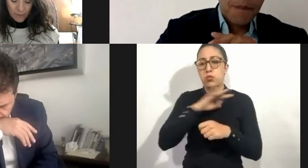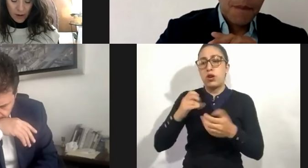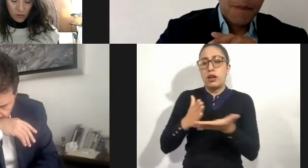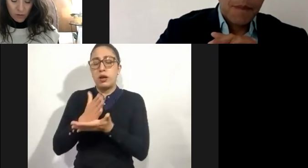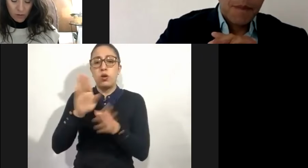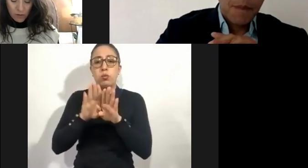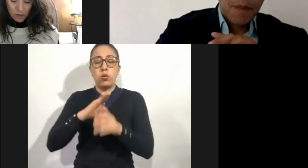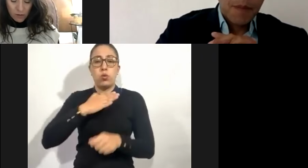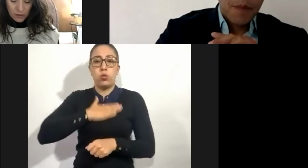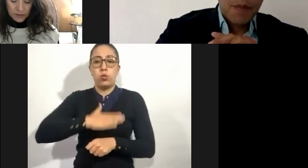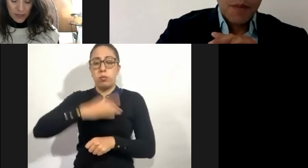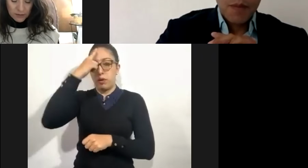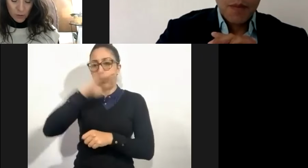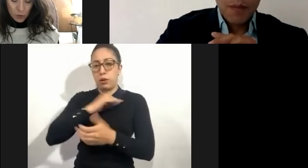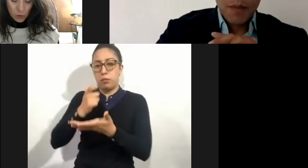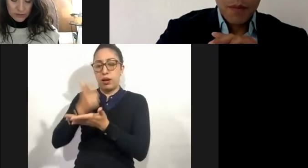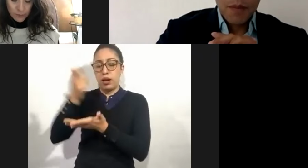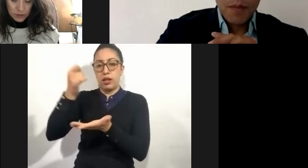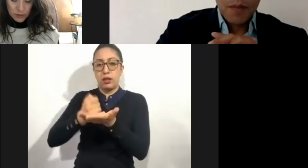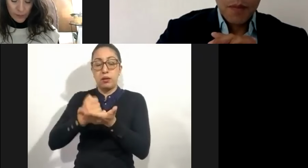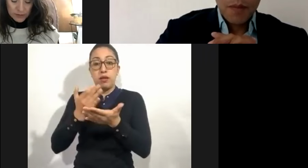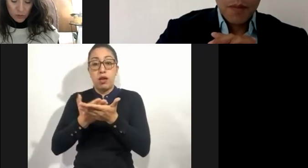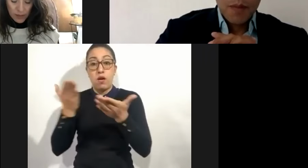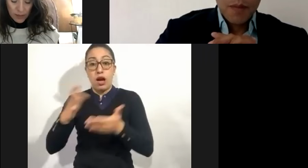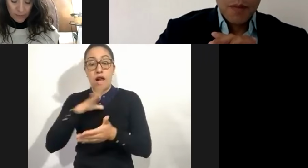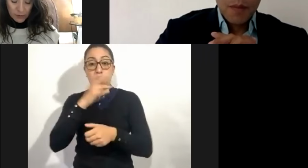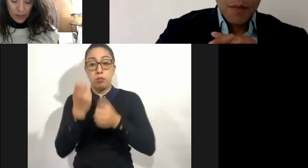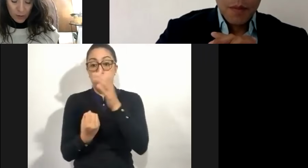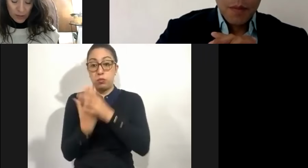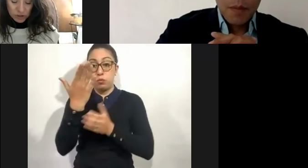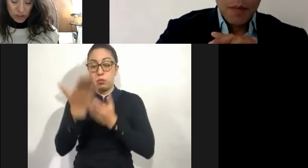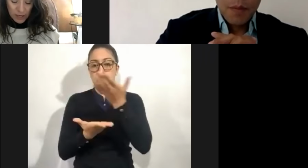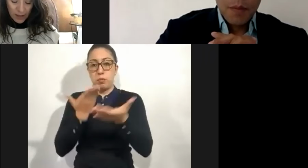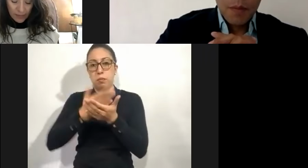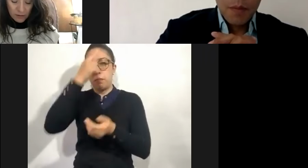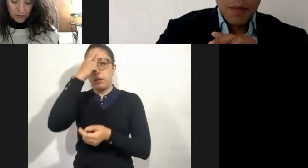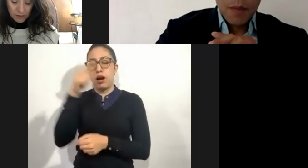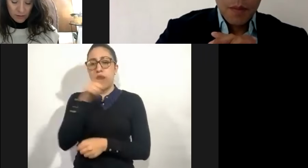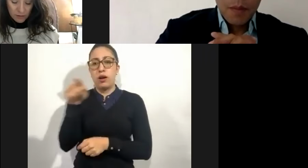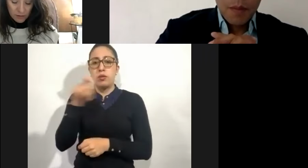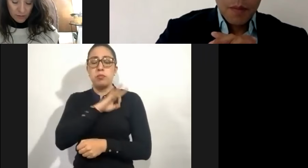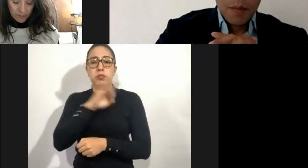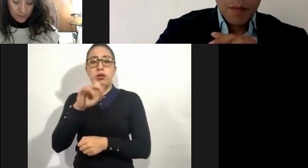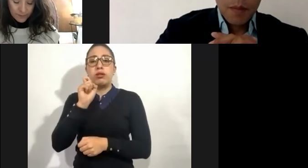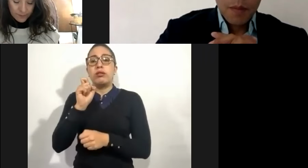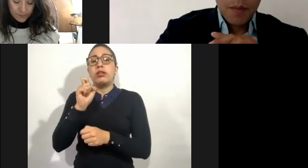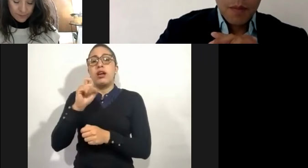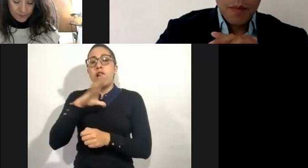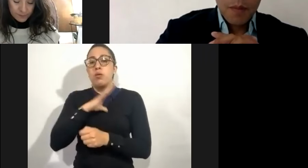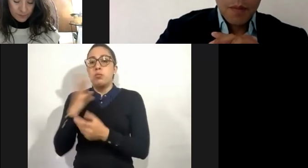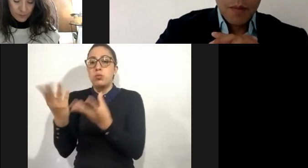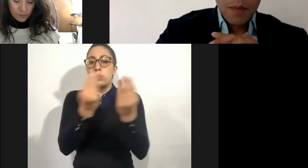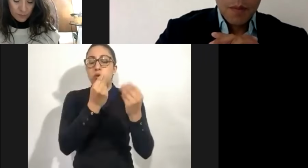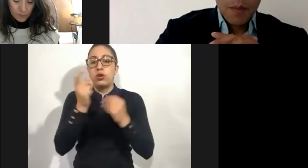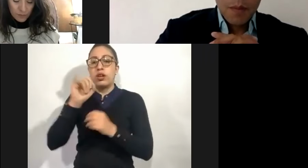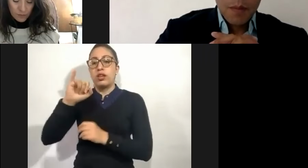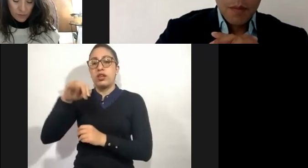Y hoy más que nunca se requieren de nuevas formas para continuar la comunicación, dadas las medidas de aislamiento y distanciamiento